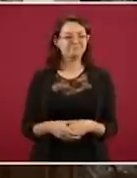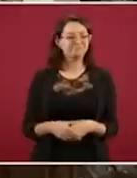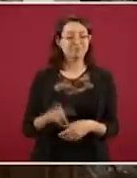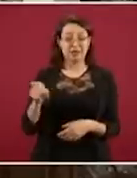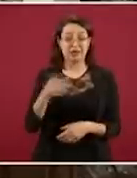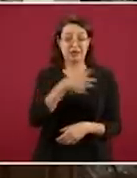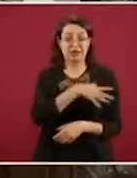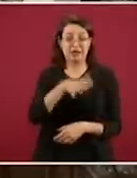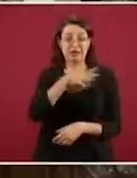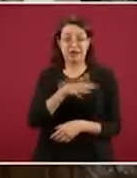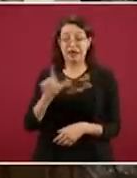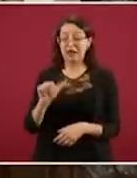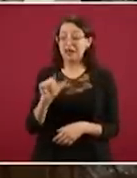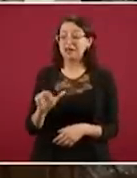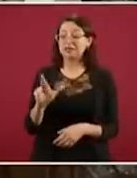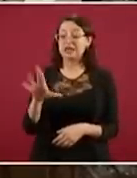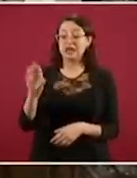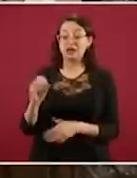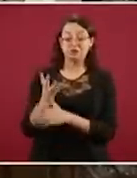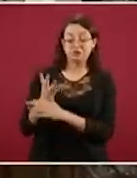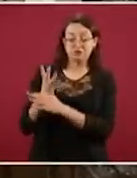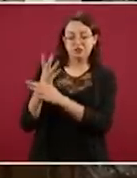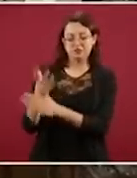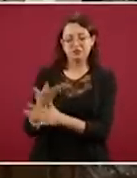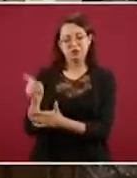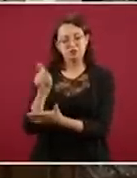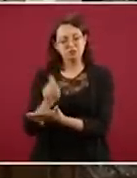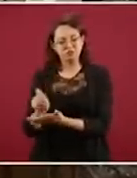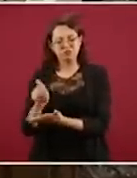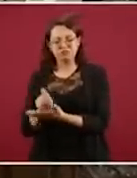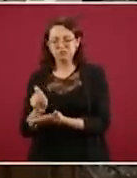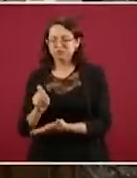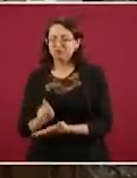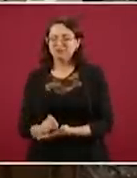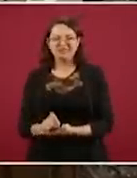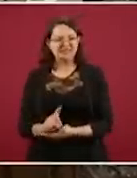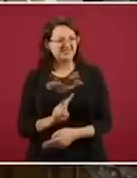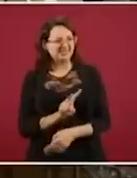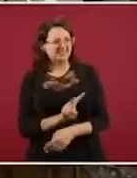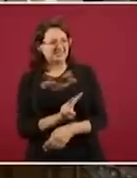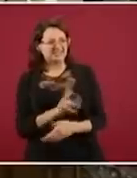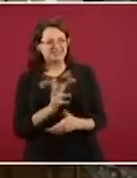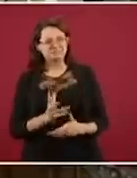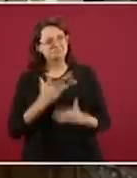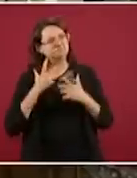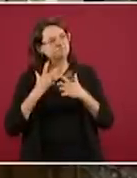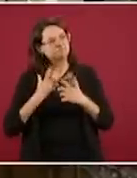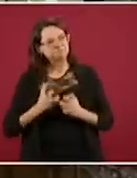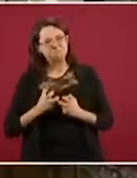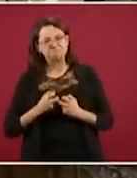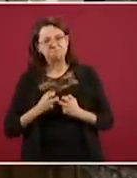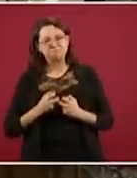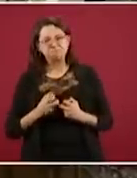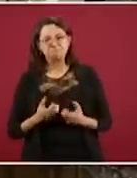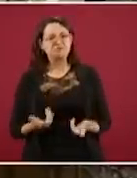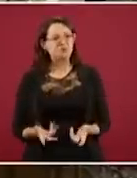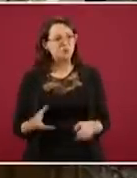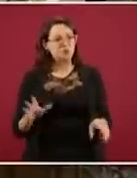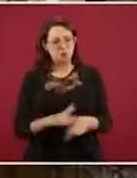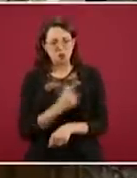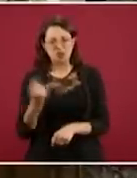general en su diario que eso lo entristecía mucho, el